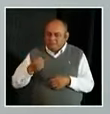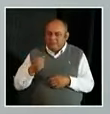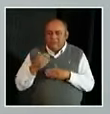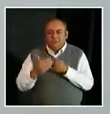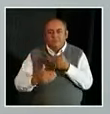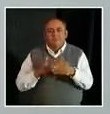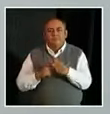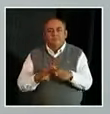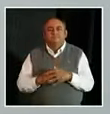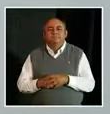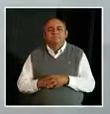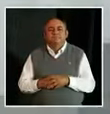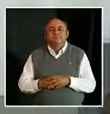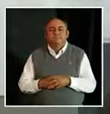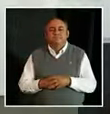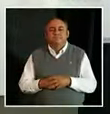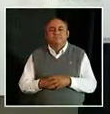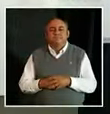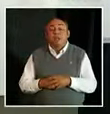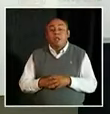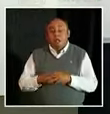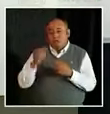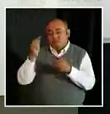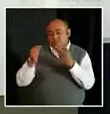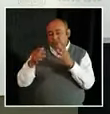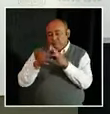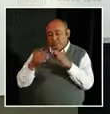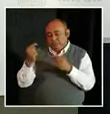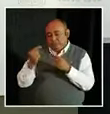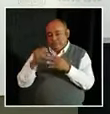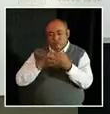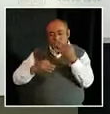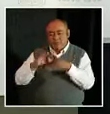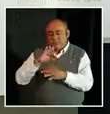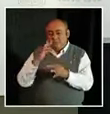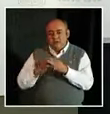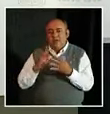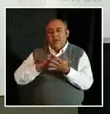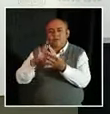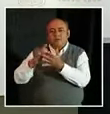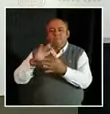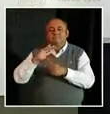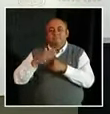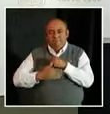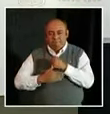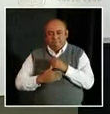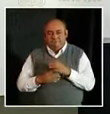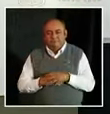De esta manera damos por terminada esta rueda de prensa. El Nuevo León Informa, agradeciendo a todos por su asistencia.